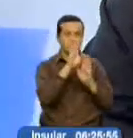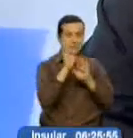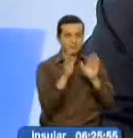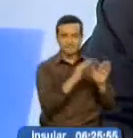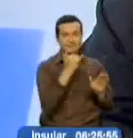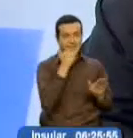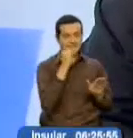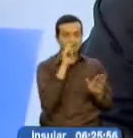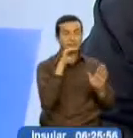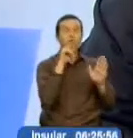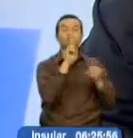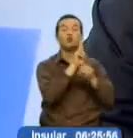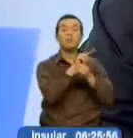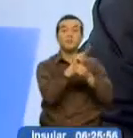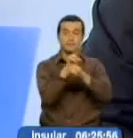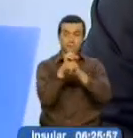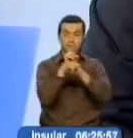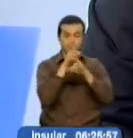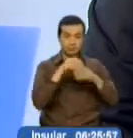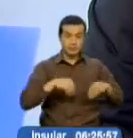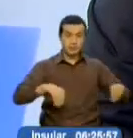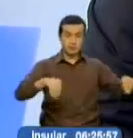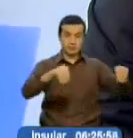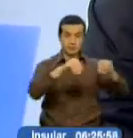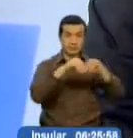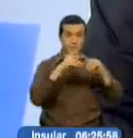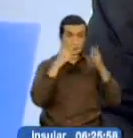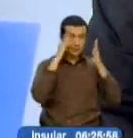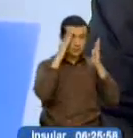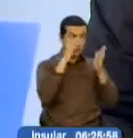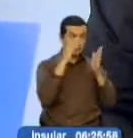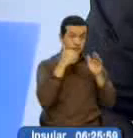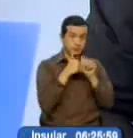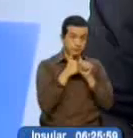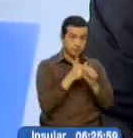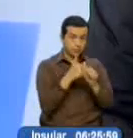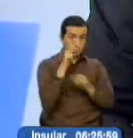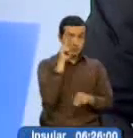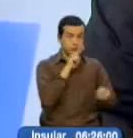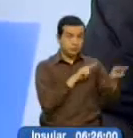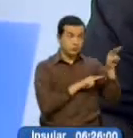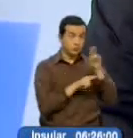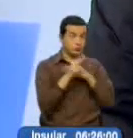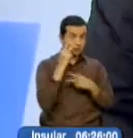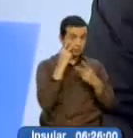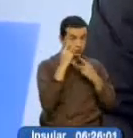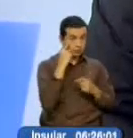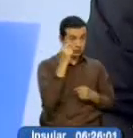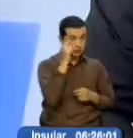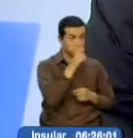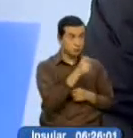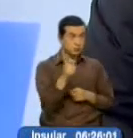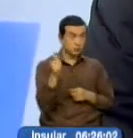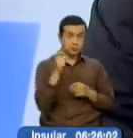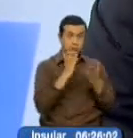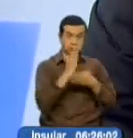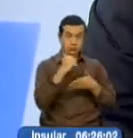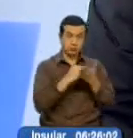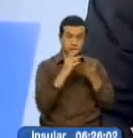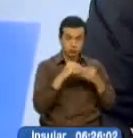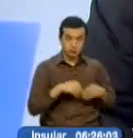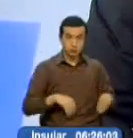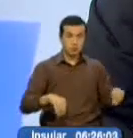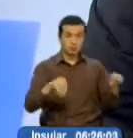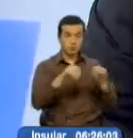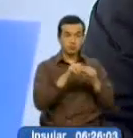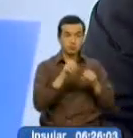ordenamiento territorial y uso y gestión de uso de suelo, va a intervenir en el seguimiento, la evaluación y el monitoreo de ese acceso al suelo, de ese